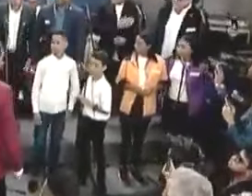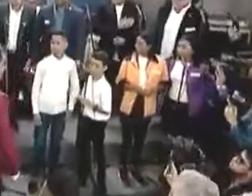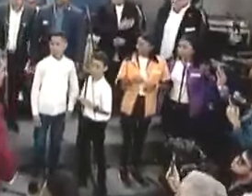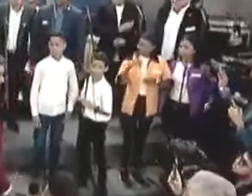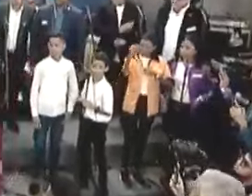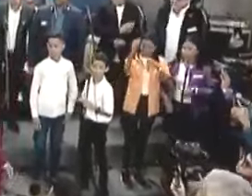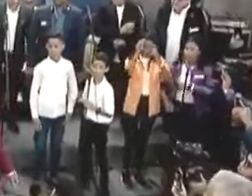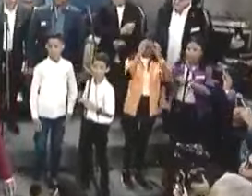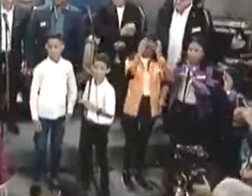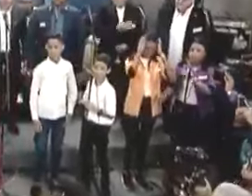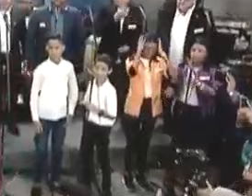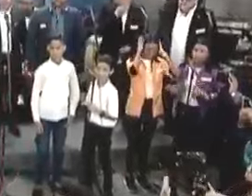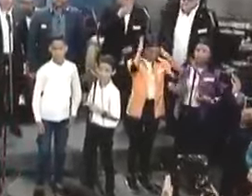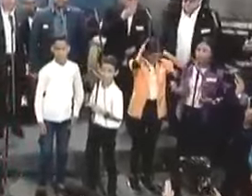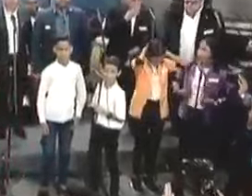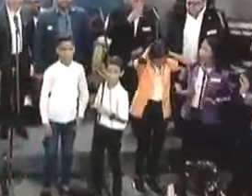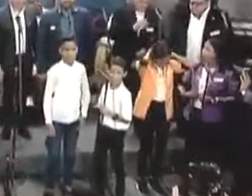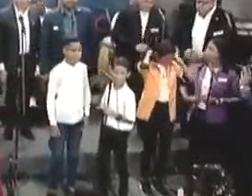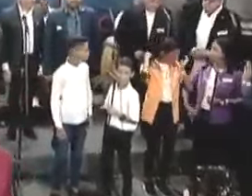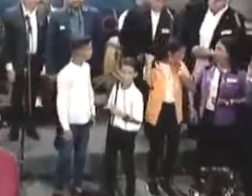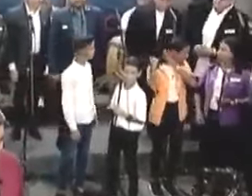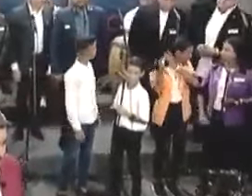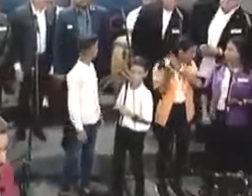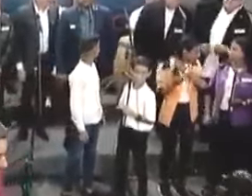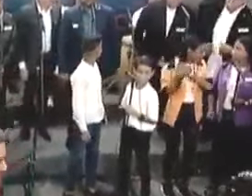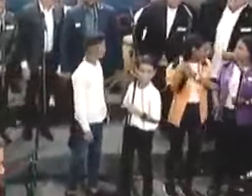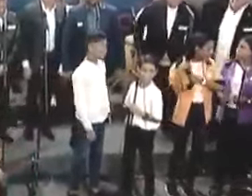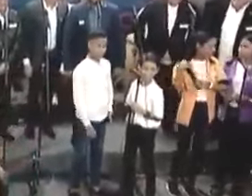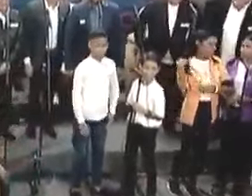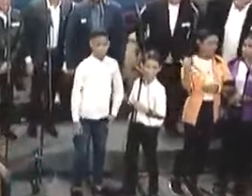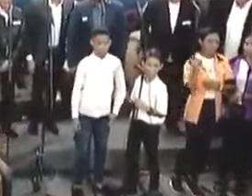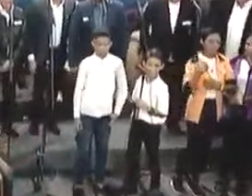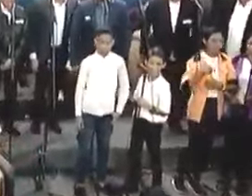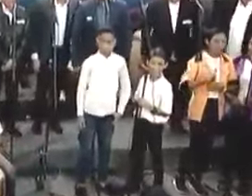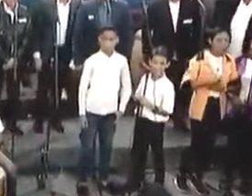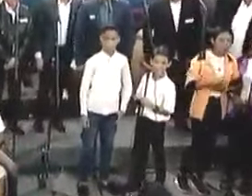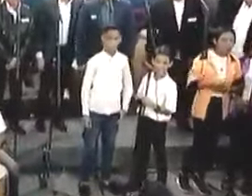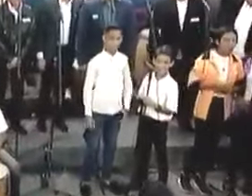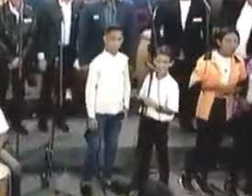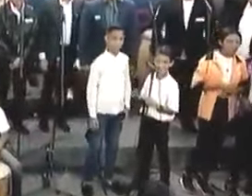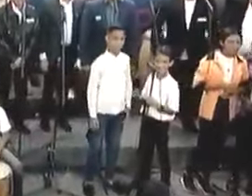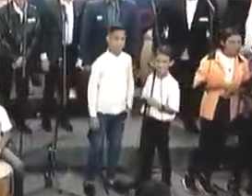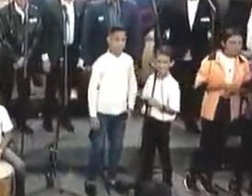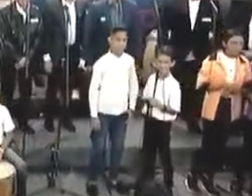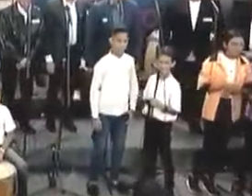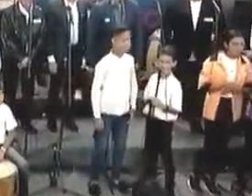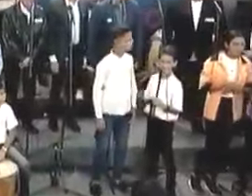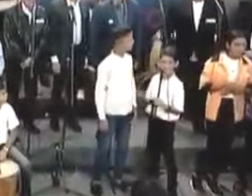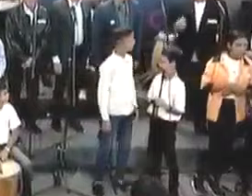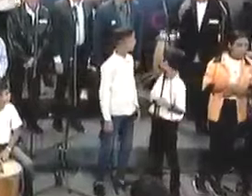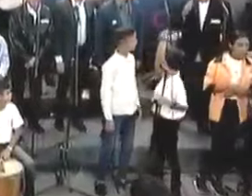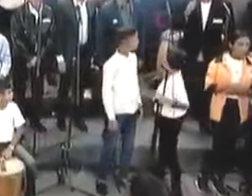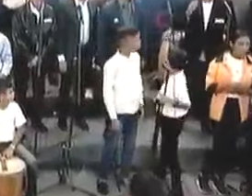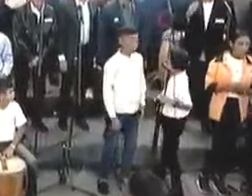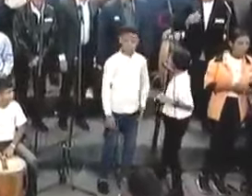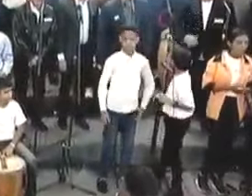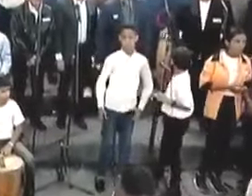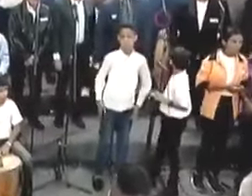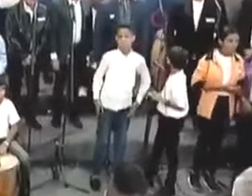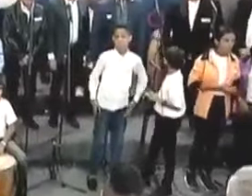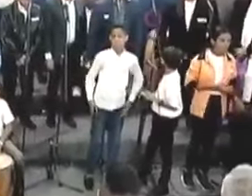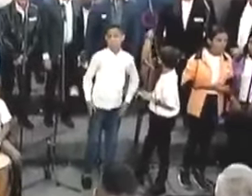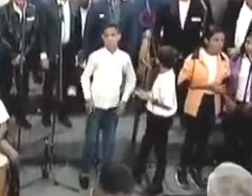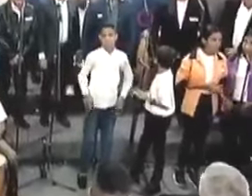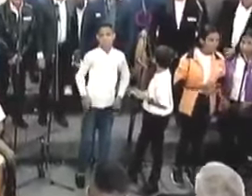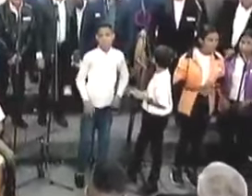Llega. ¿A quién más tenemos, Arreni? Tenemos a José Leonardo, una joven promesa dentro de la gaita zuliana, Alfonso Marín, qué